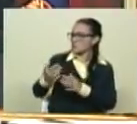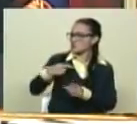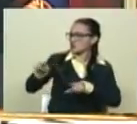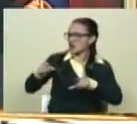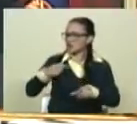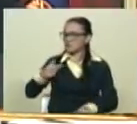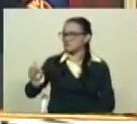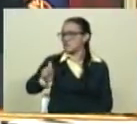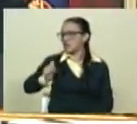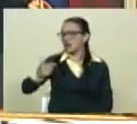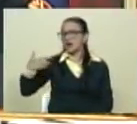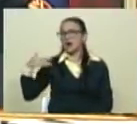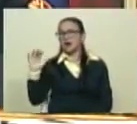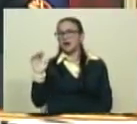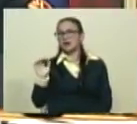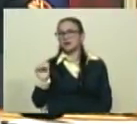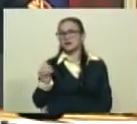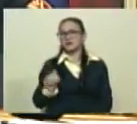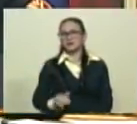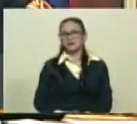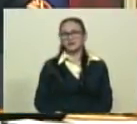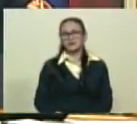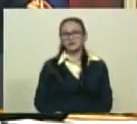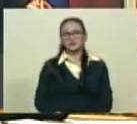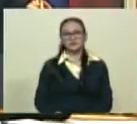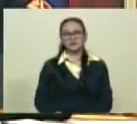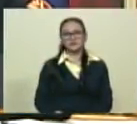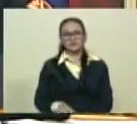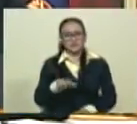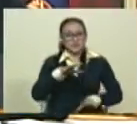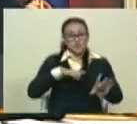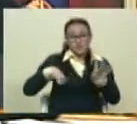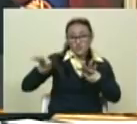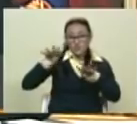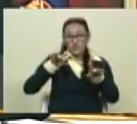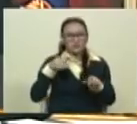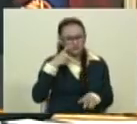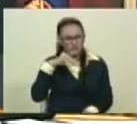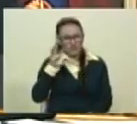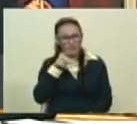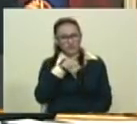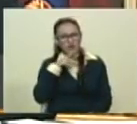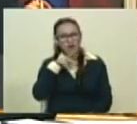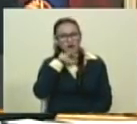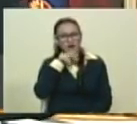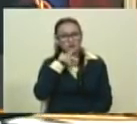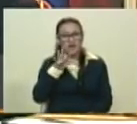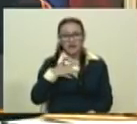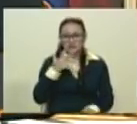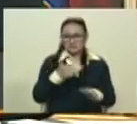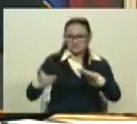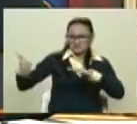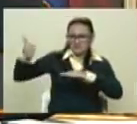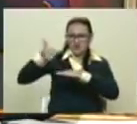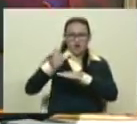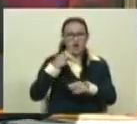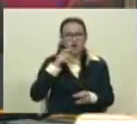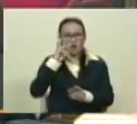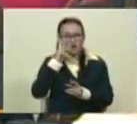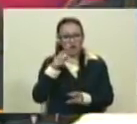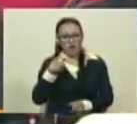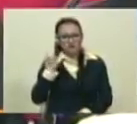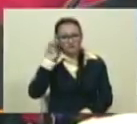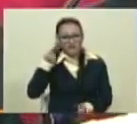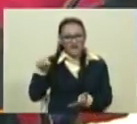gana. Tiene ínfulas imperiales. ¿Ustedes no se dan cuenta cuando él habla? Tiene ínfulas imperiales. No reconozco a la Asamblea